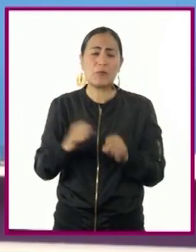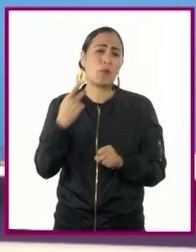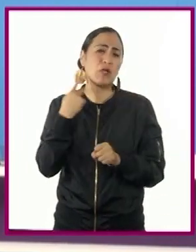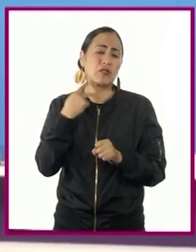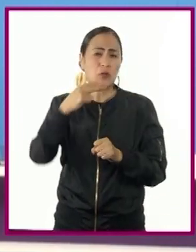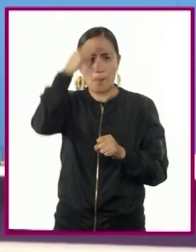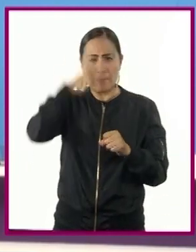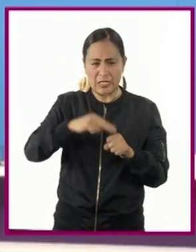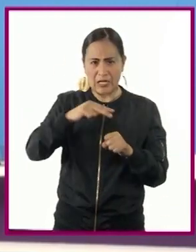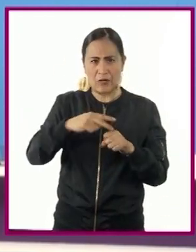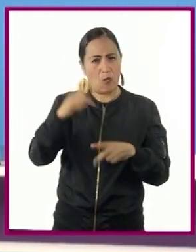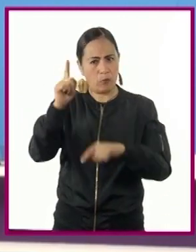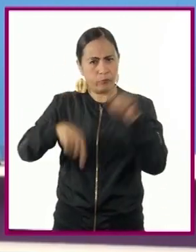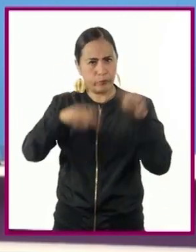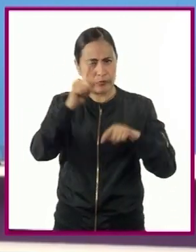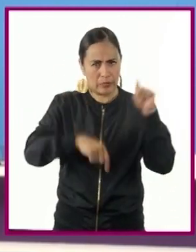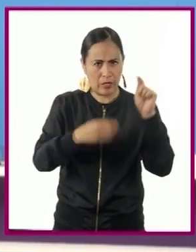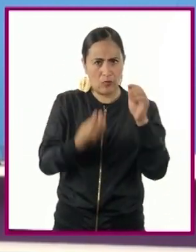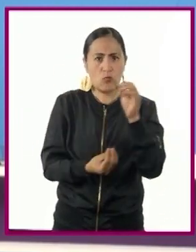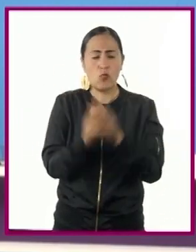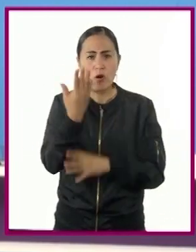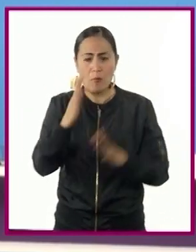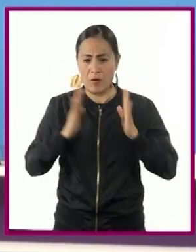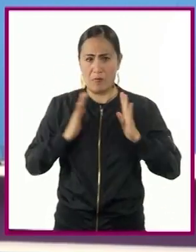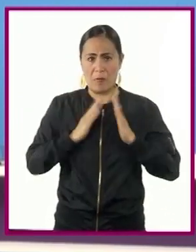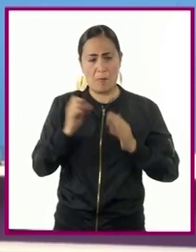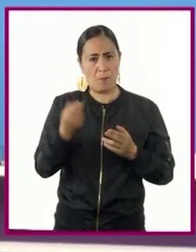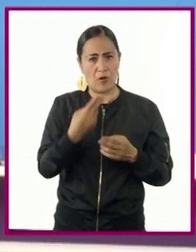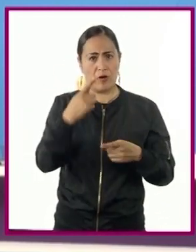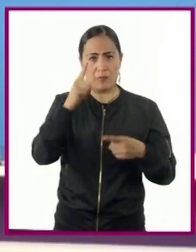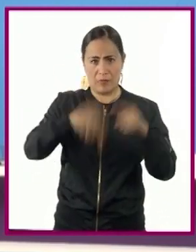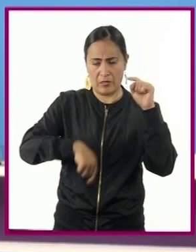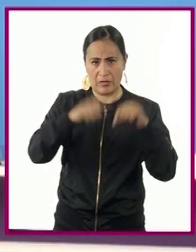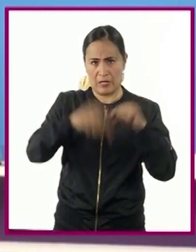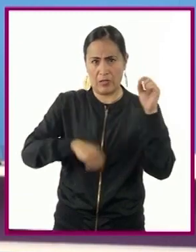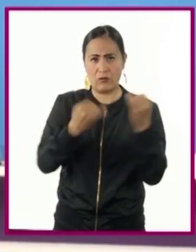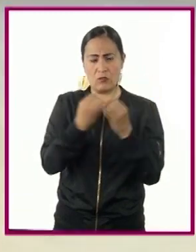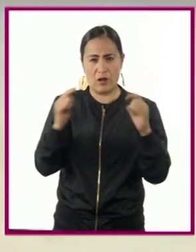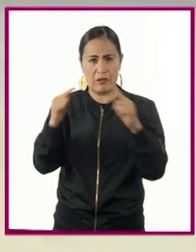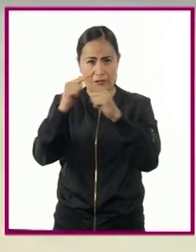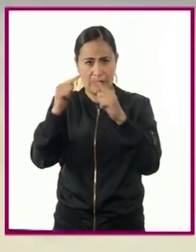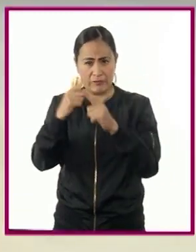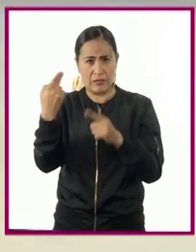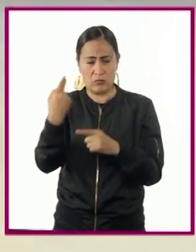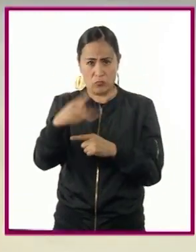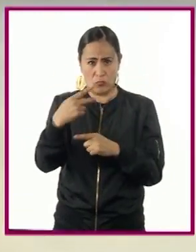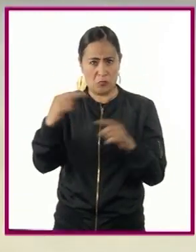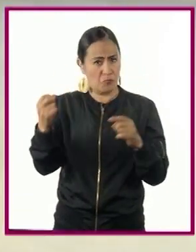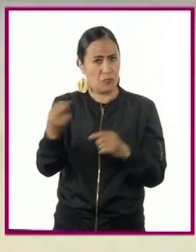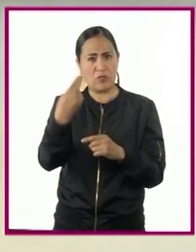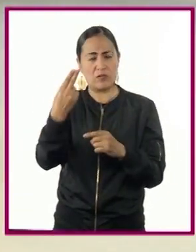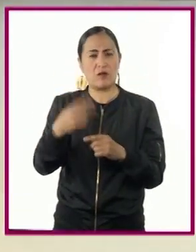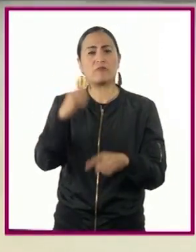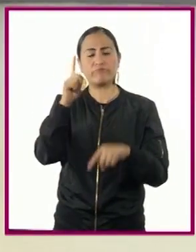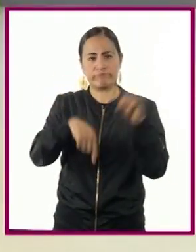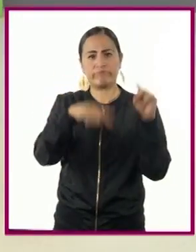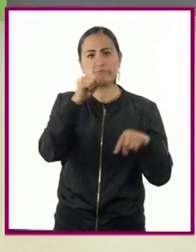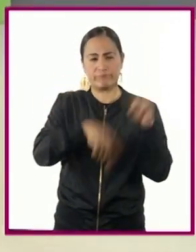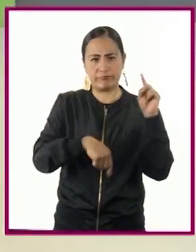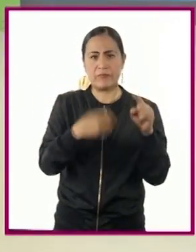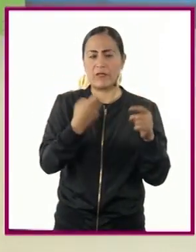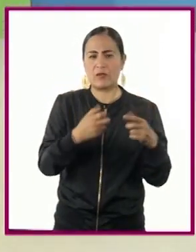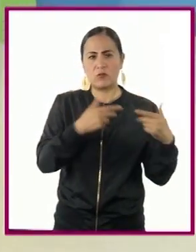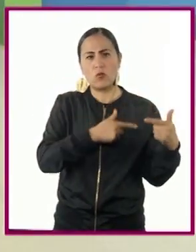los privilegios jurídicos del orden militar eclesiástico sobre el civil. Esta situación era herencia del